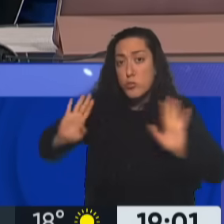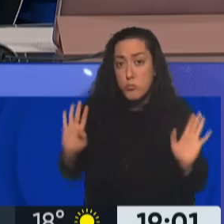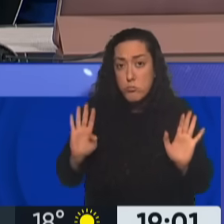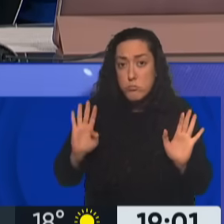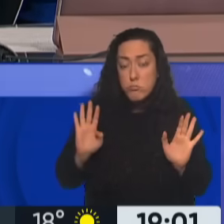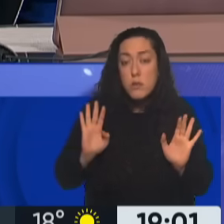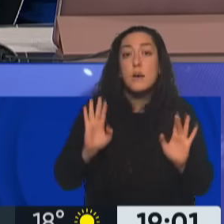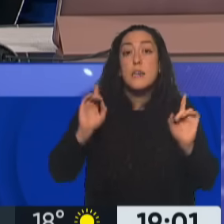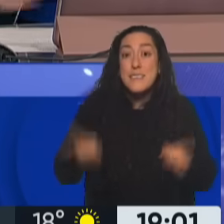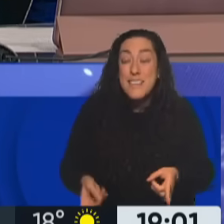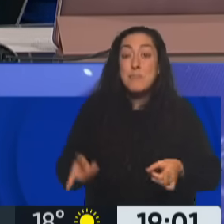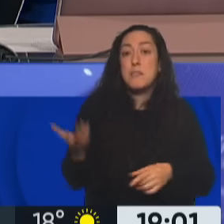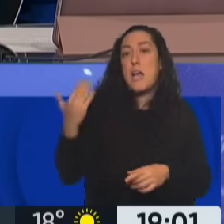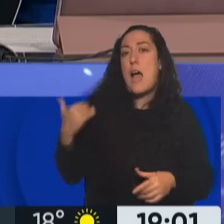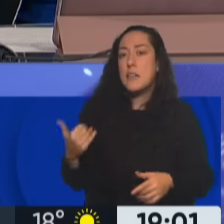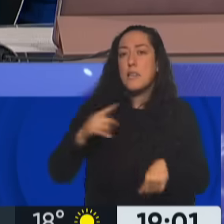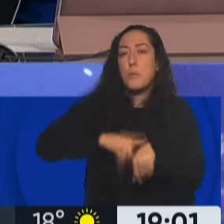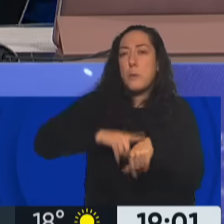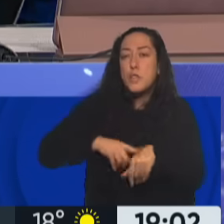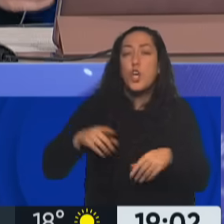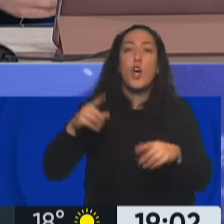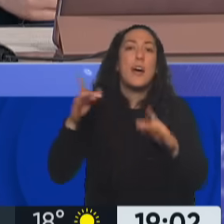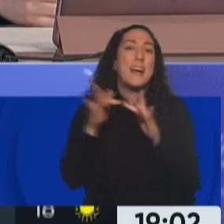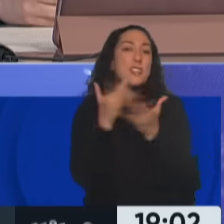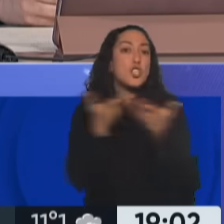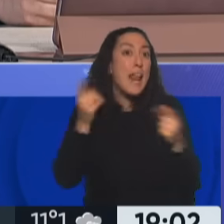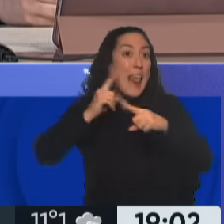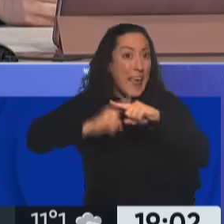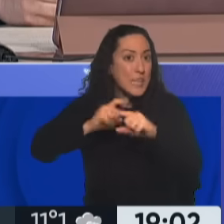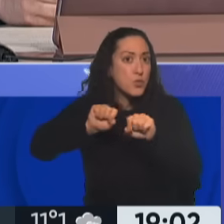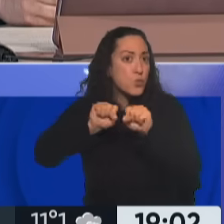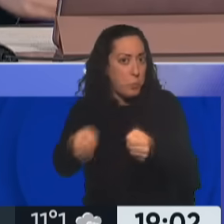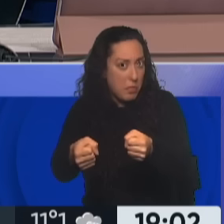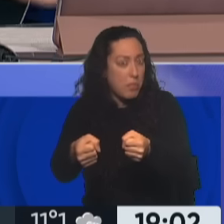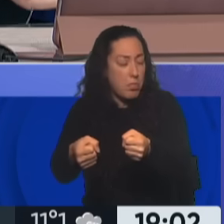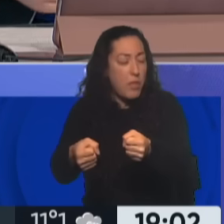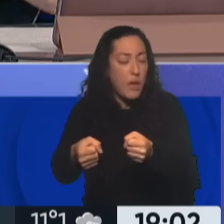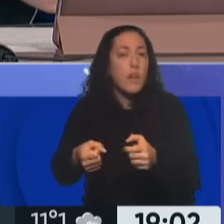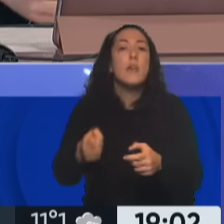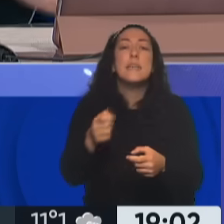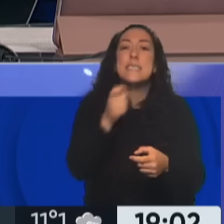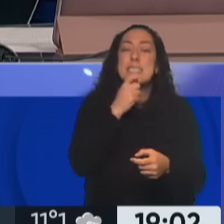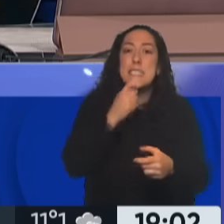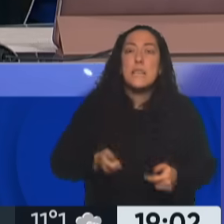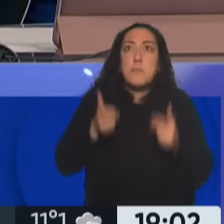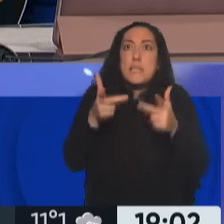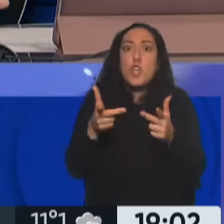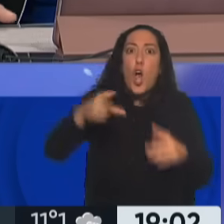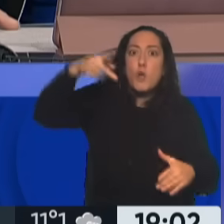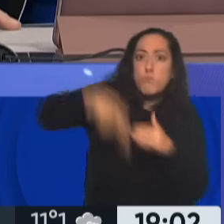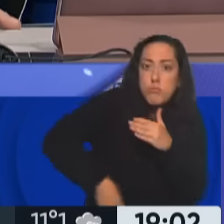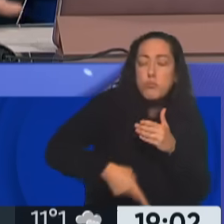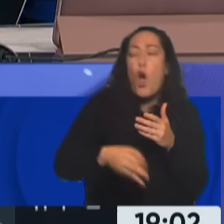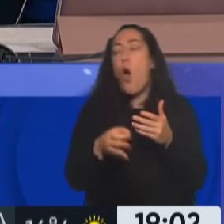también planteaba cuando se suspendió X, que había un debate ahí si eso significa no cortar la libertad de expresión o que tenga que ver con una